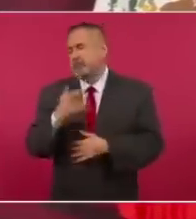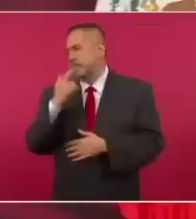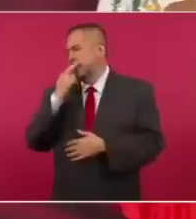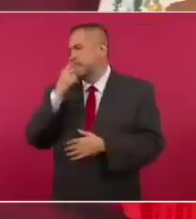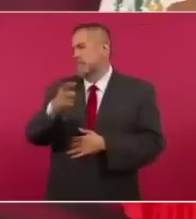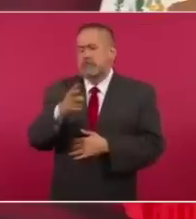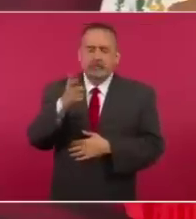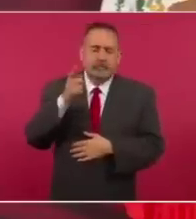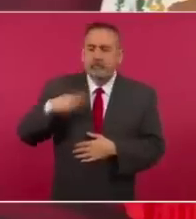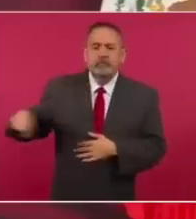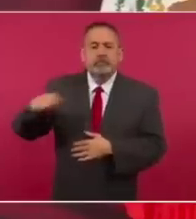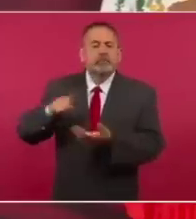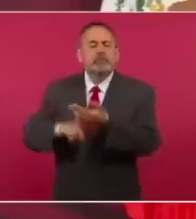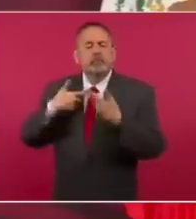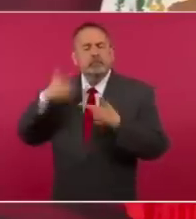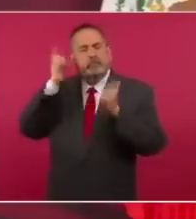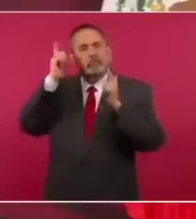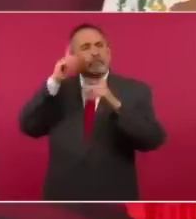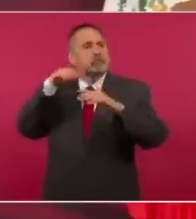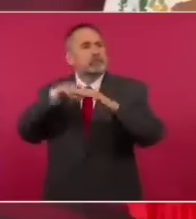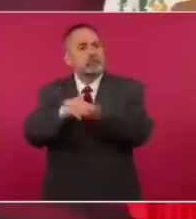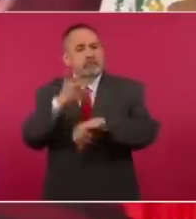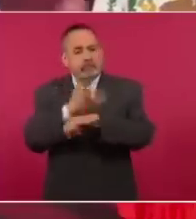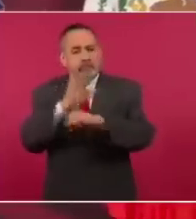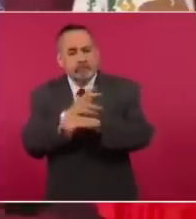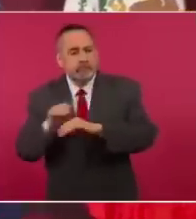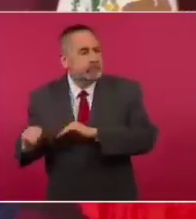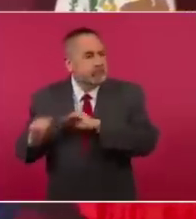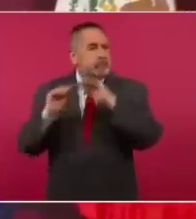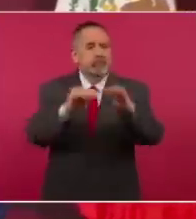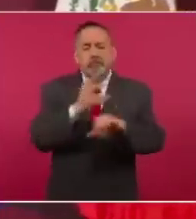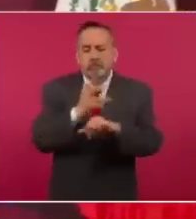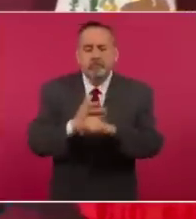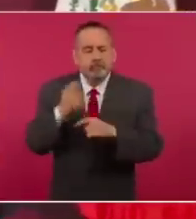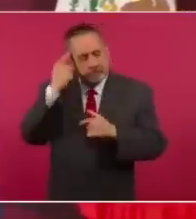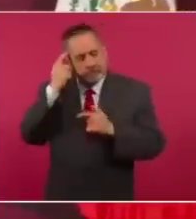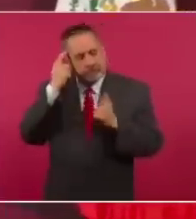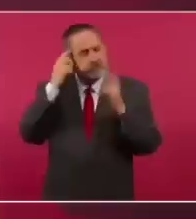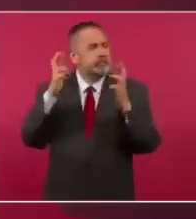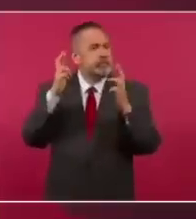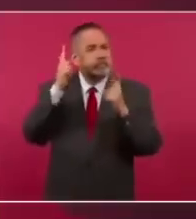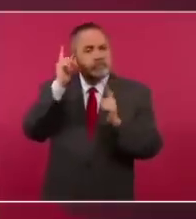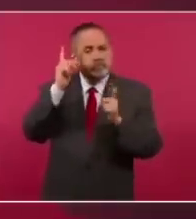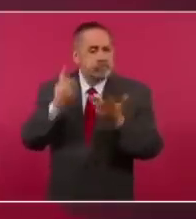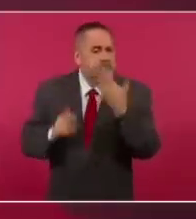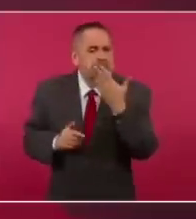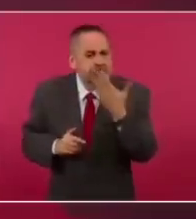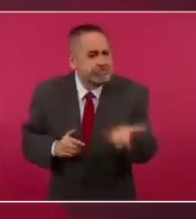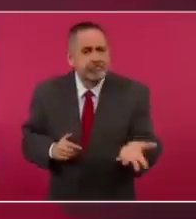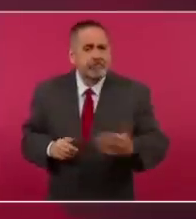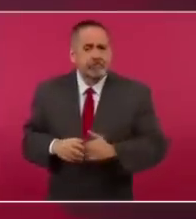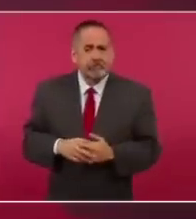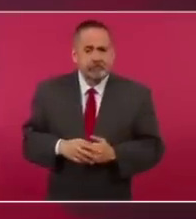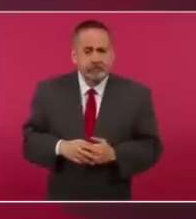una esperanza en la gente que quiere salir de su país, porque va a